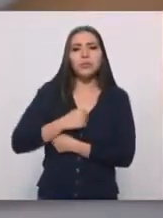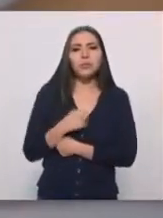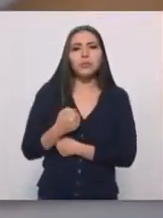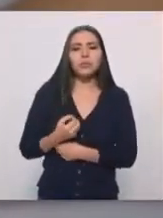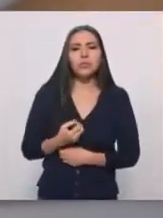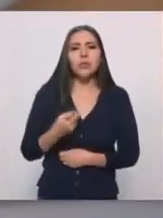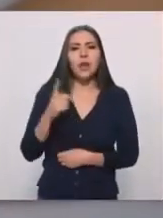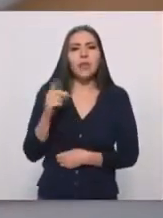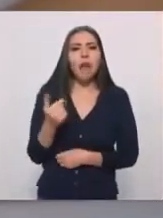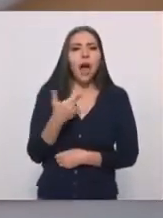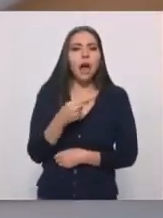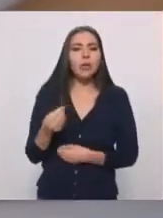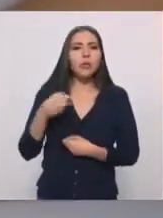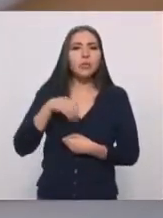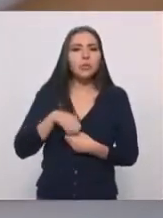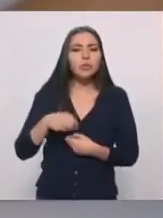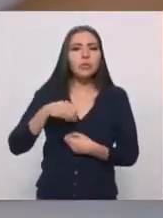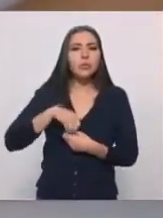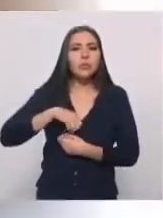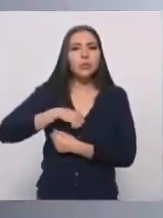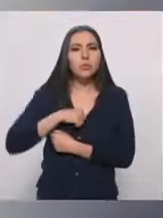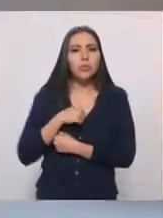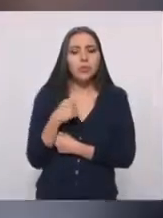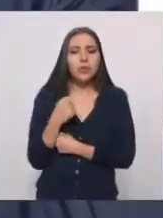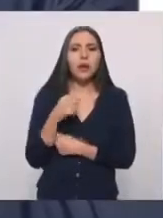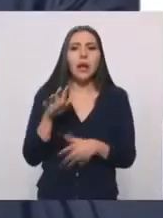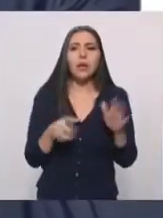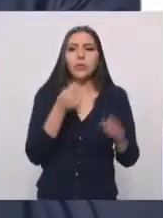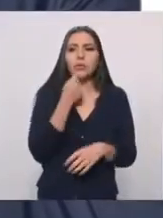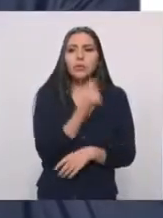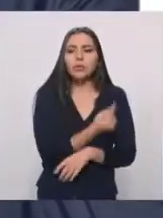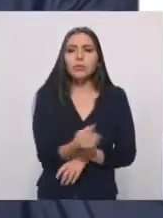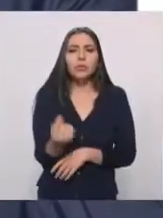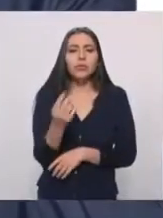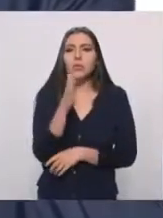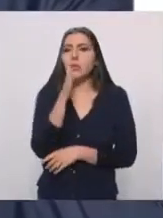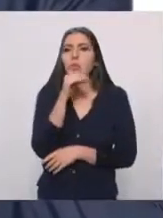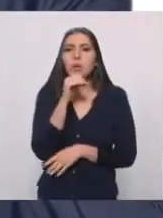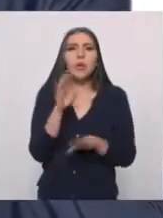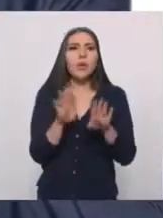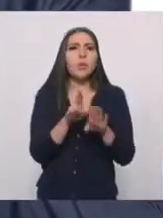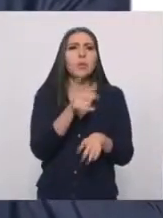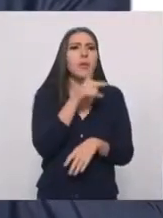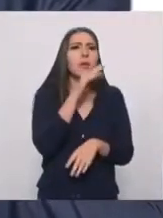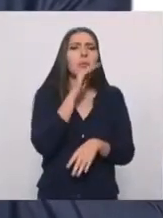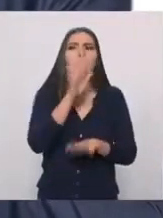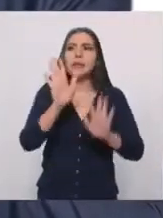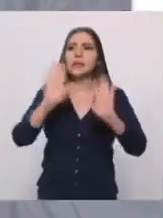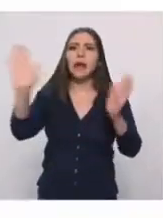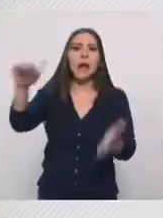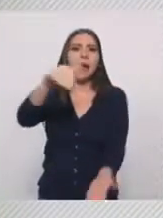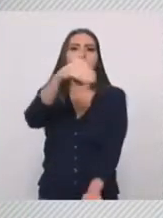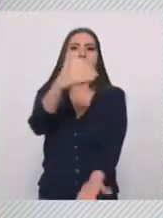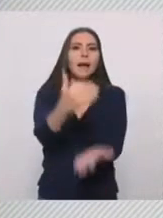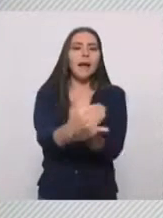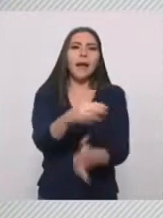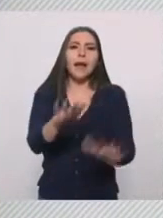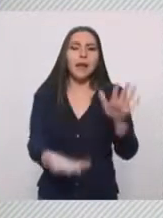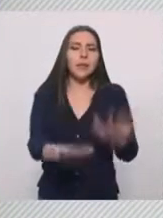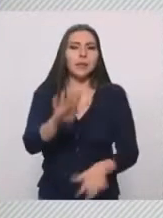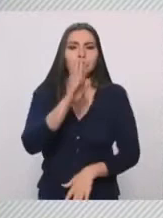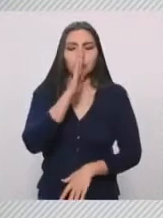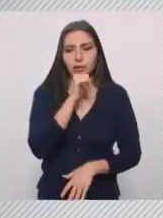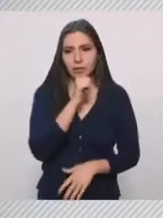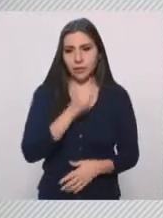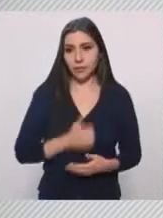no tienen todavía los elementos como para poder frenar a sus padres, ¿no? Claro. Estimado Aldo, me parece que es bien